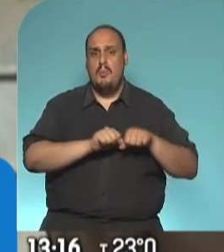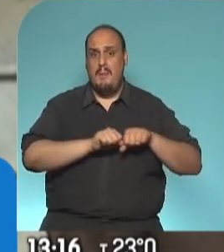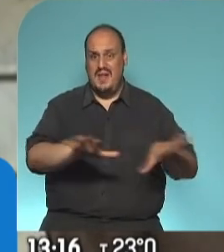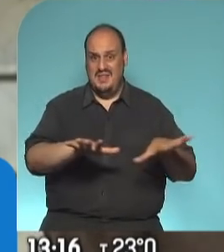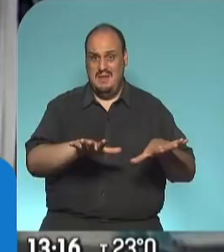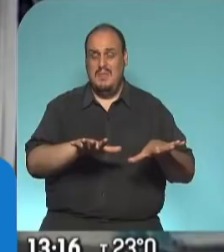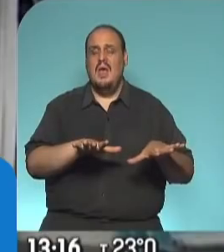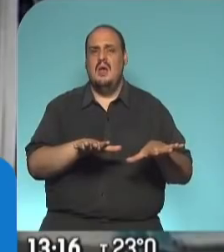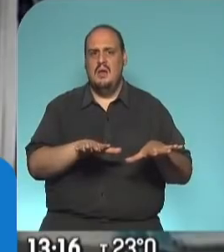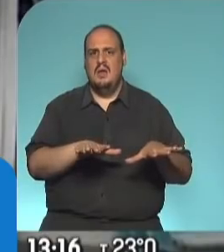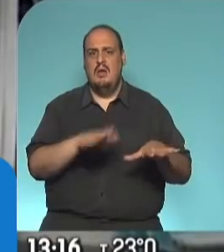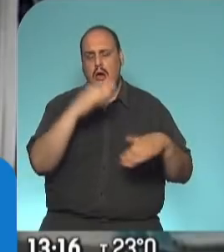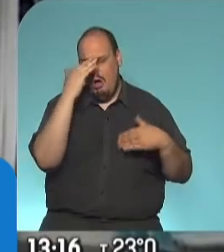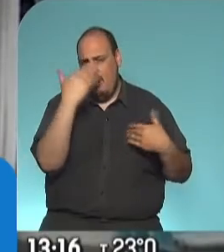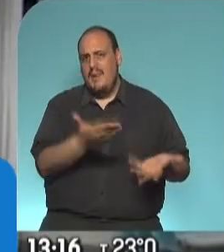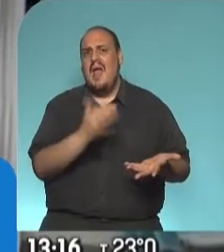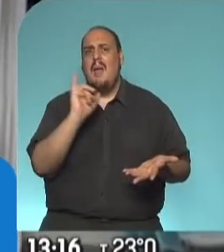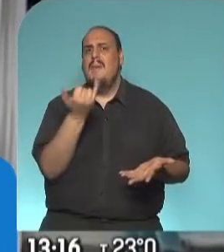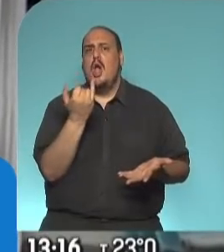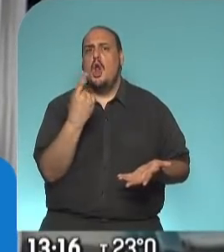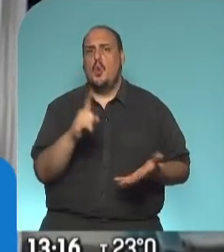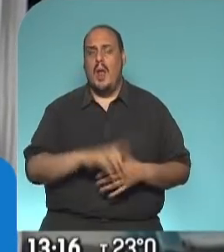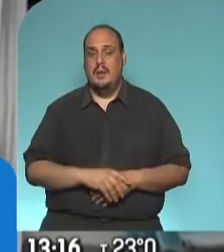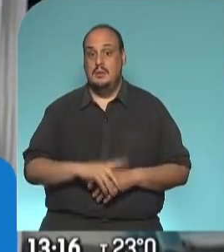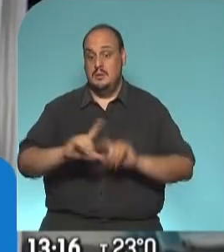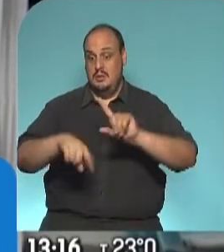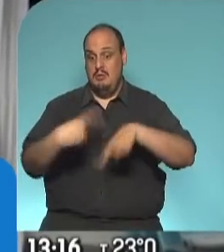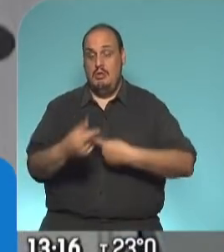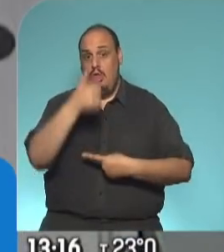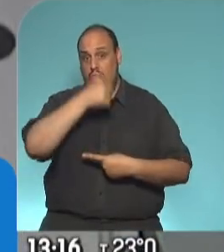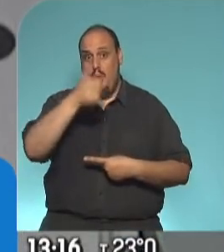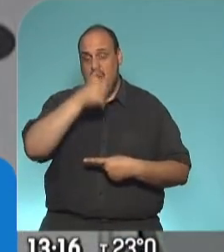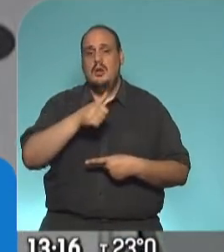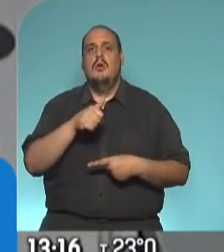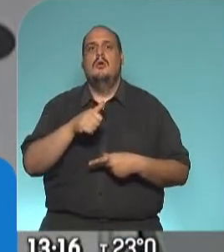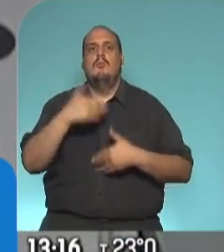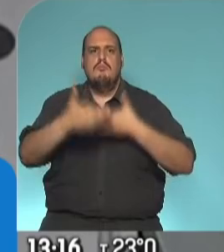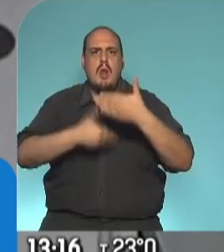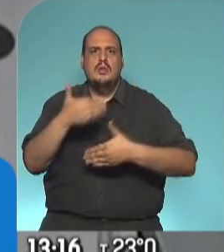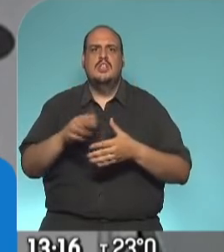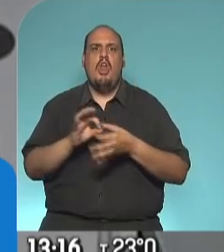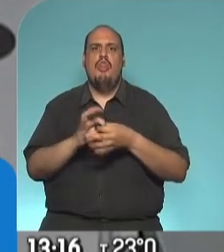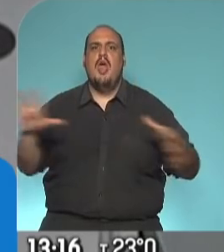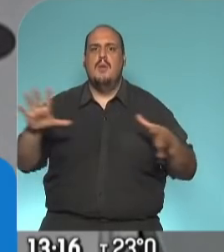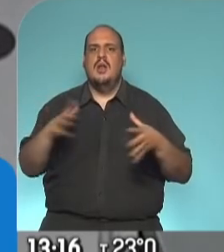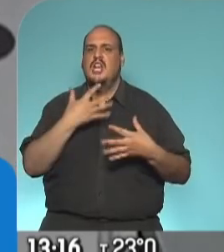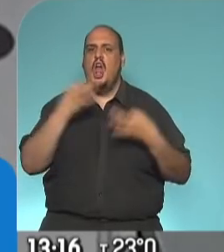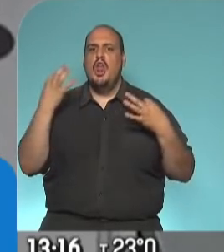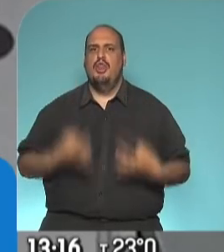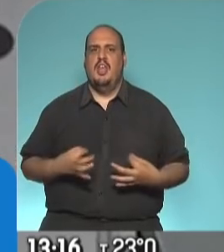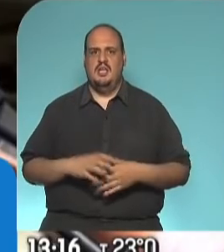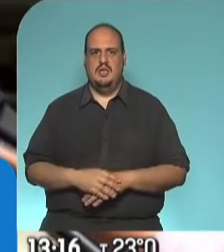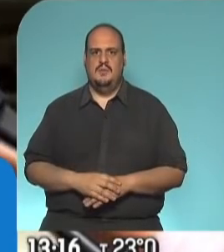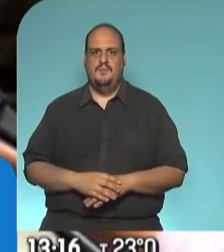razón de esta pandemia, es que el próximo domingo haya un proceso democrático digno. Las fotografías de